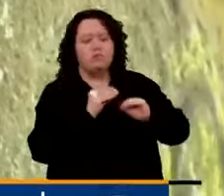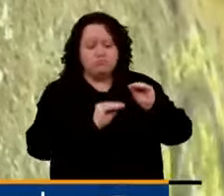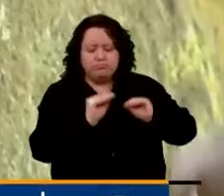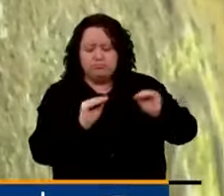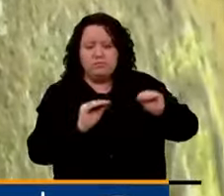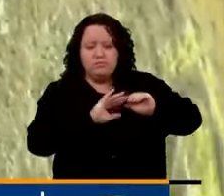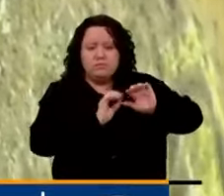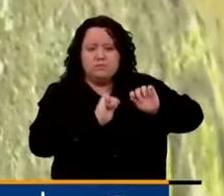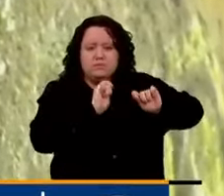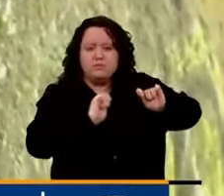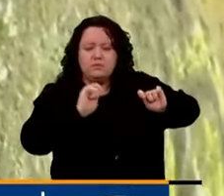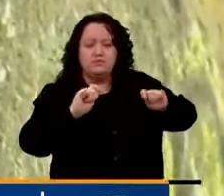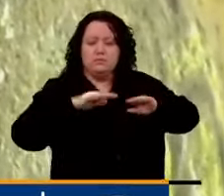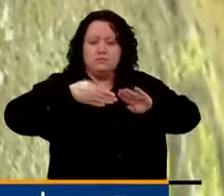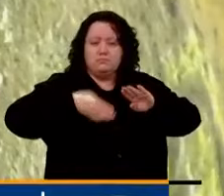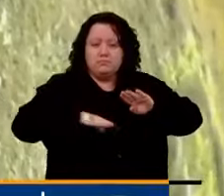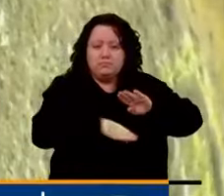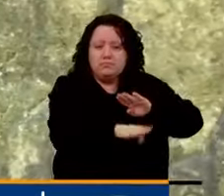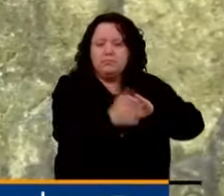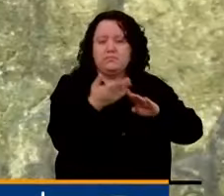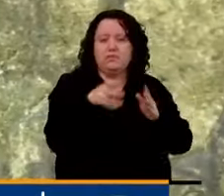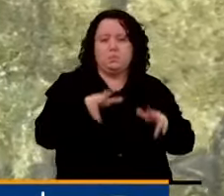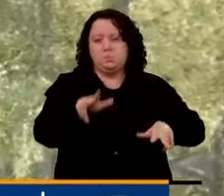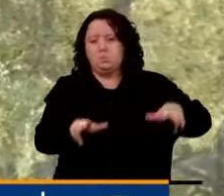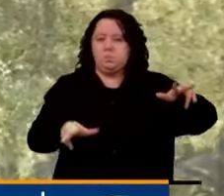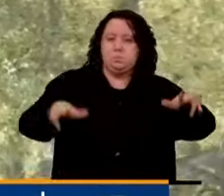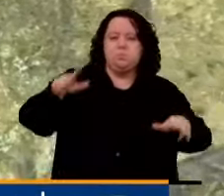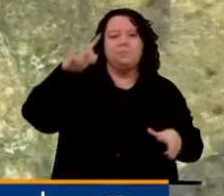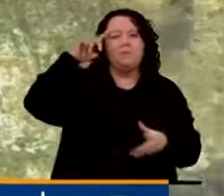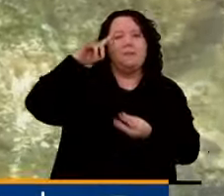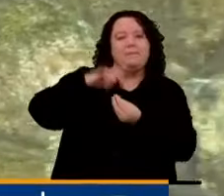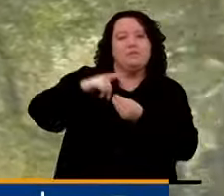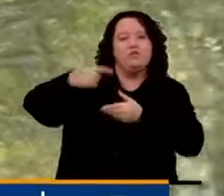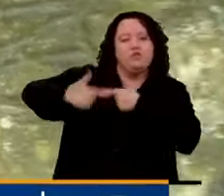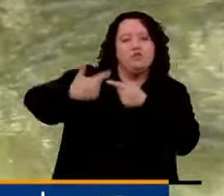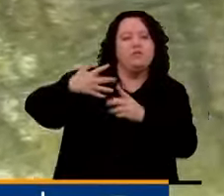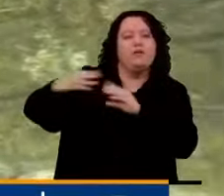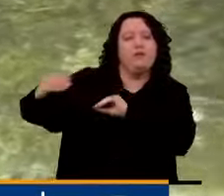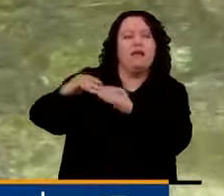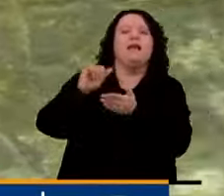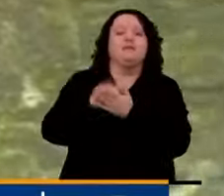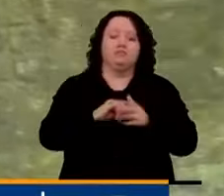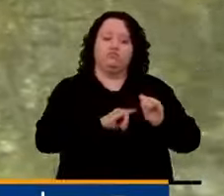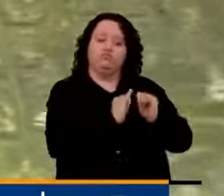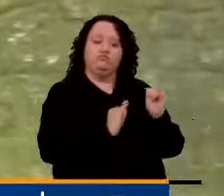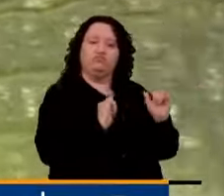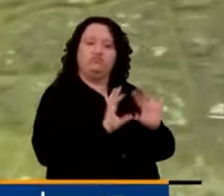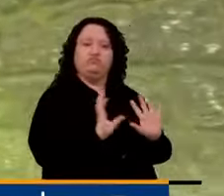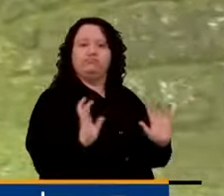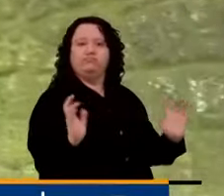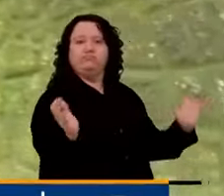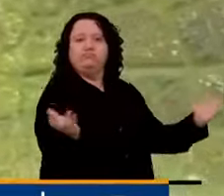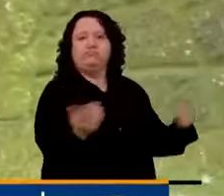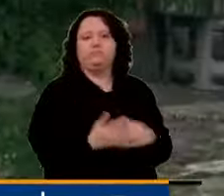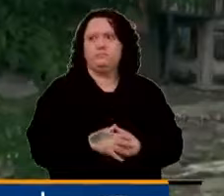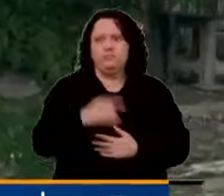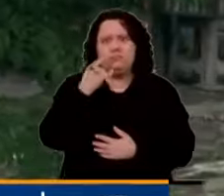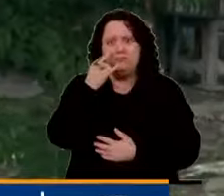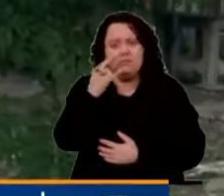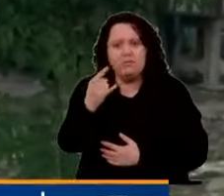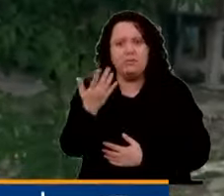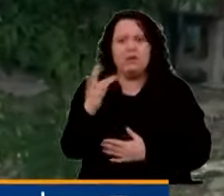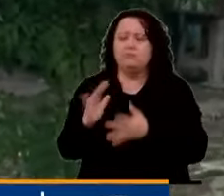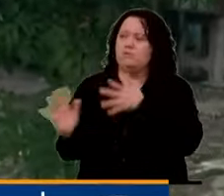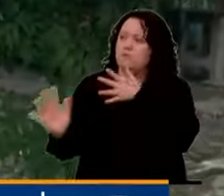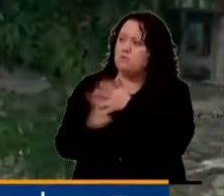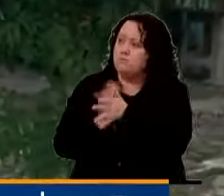petroglifos de serpientes, lagartos y de los mitos que aún son contados en la región. Súper interesante la historia que ahí se